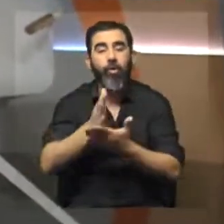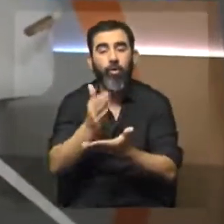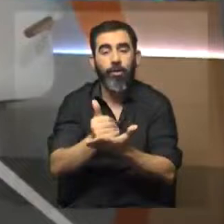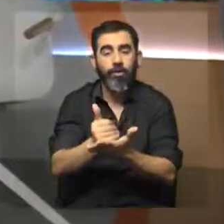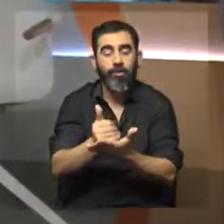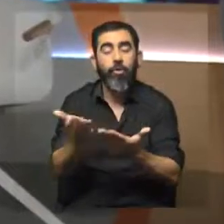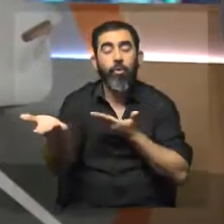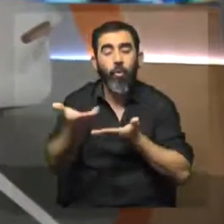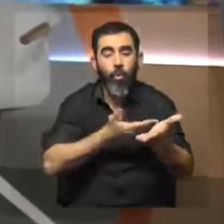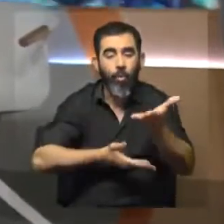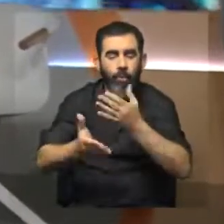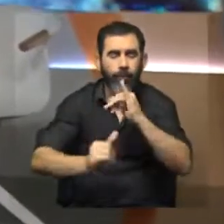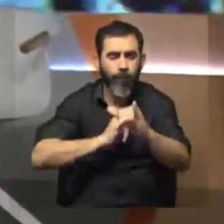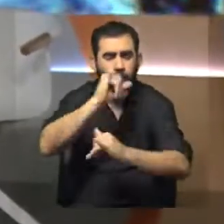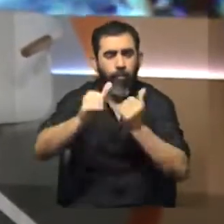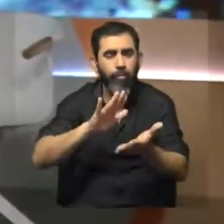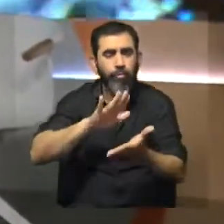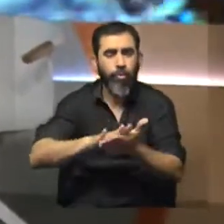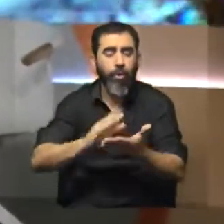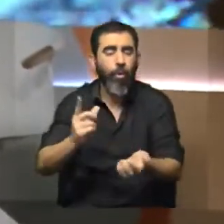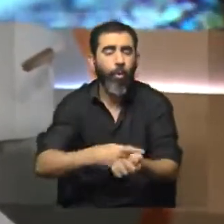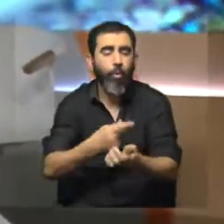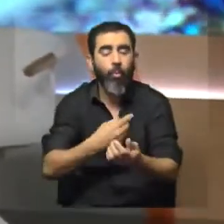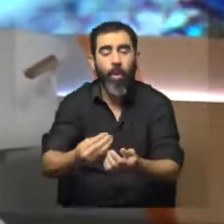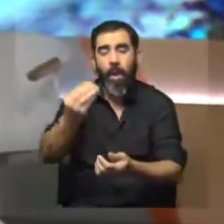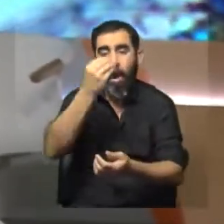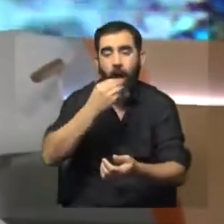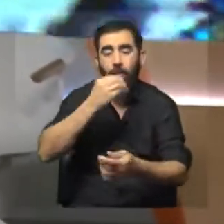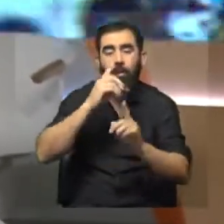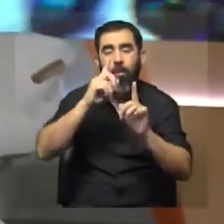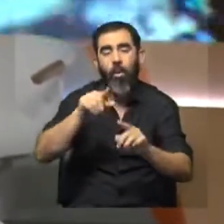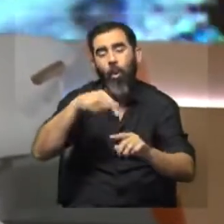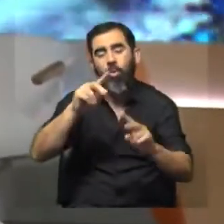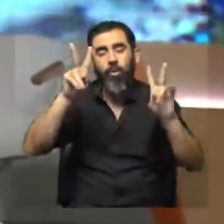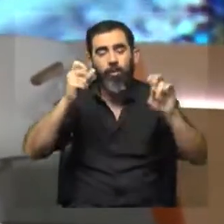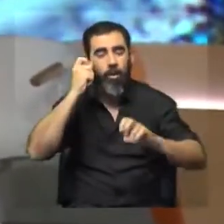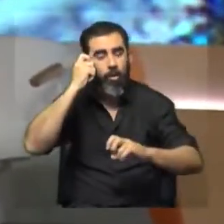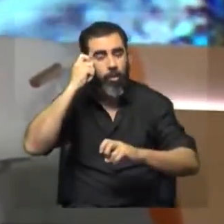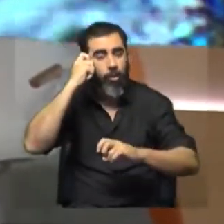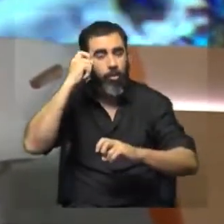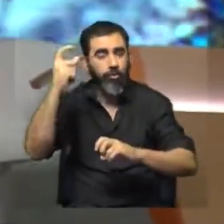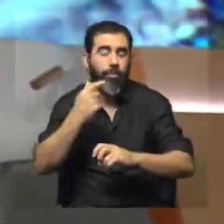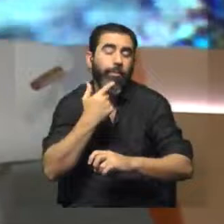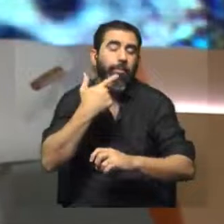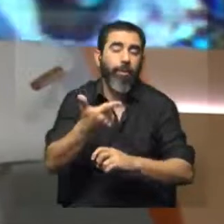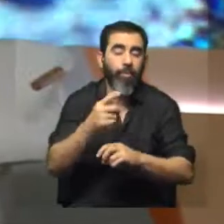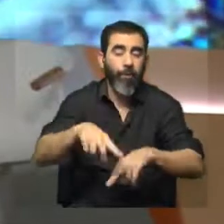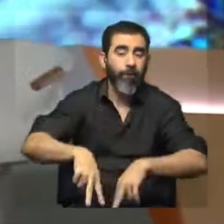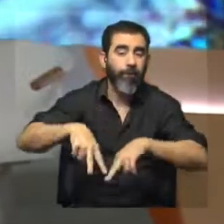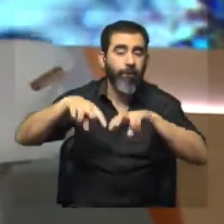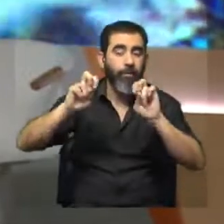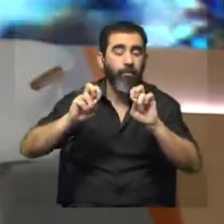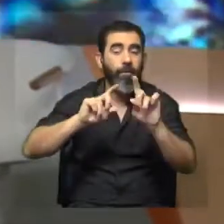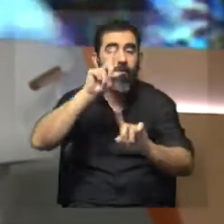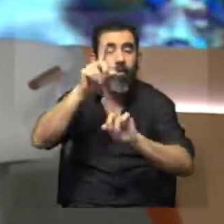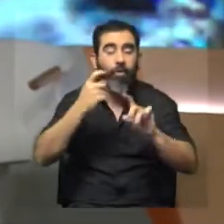a compartir mucha información sobre nuestros hábitos alimentarios, pero habrá tiempo para otras áreas del conocimiento. Por ejemplo, un estudio de